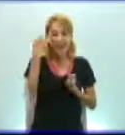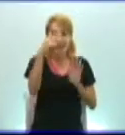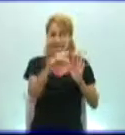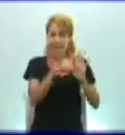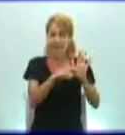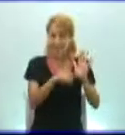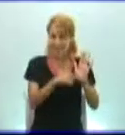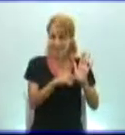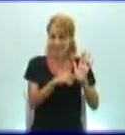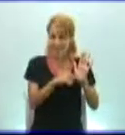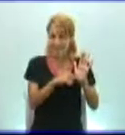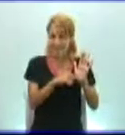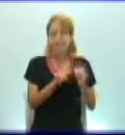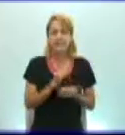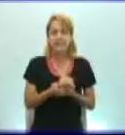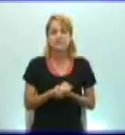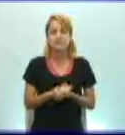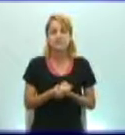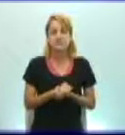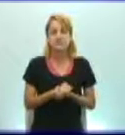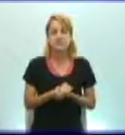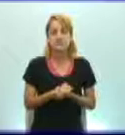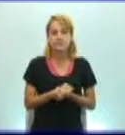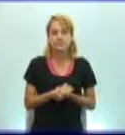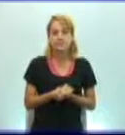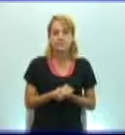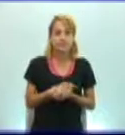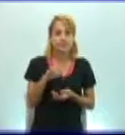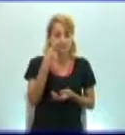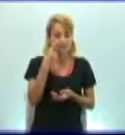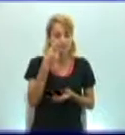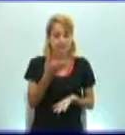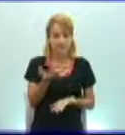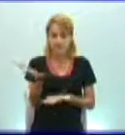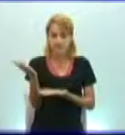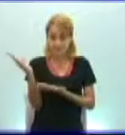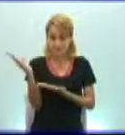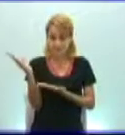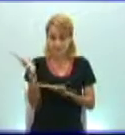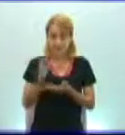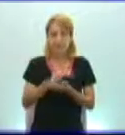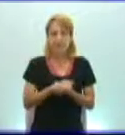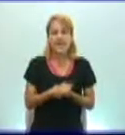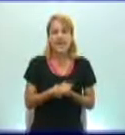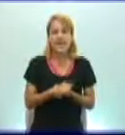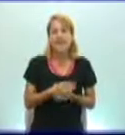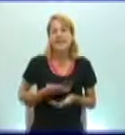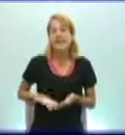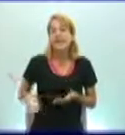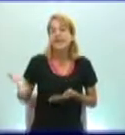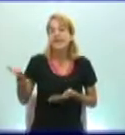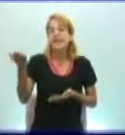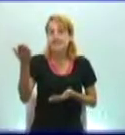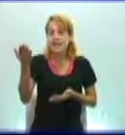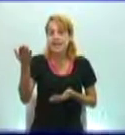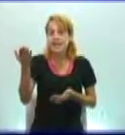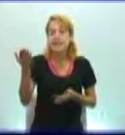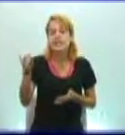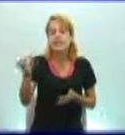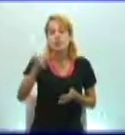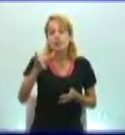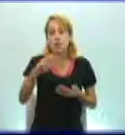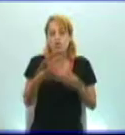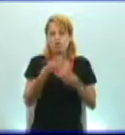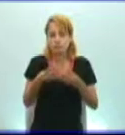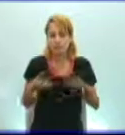de la raíz no son más que crecen en dirección al suelo por lo que es la parte oculta de la planta. Tienen